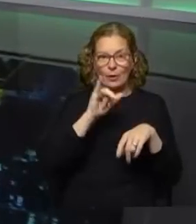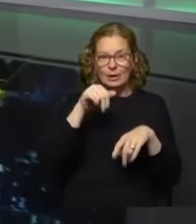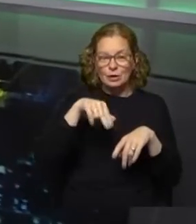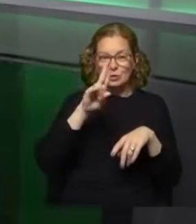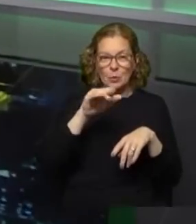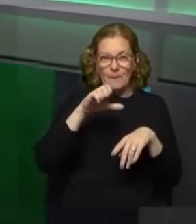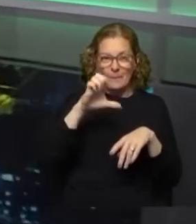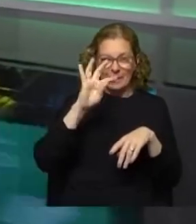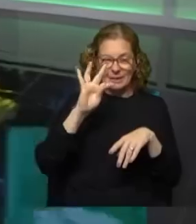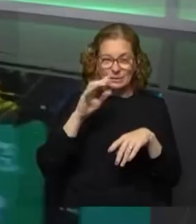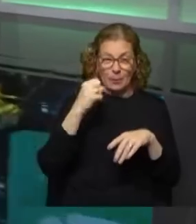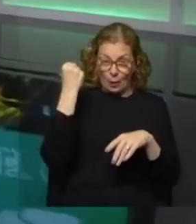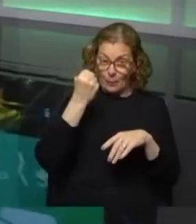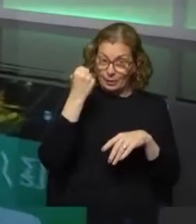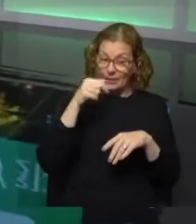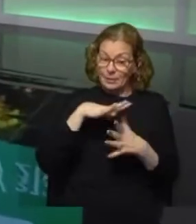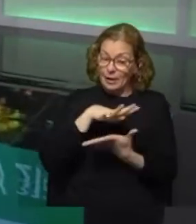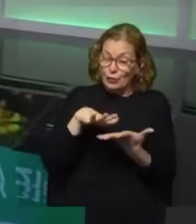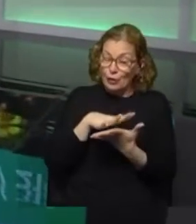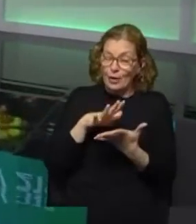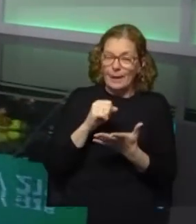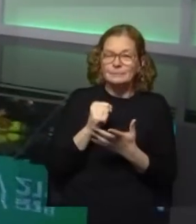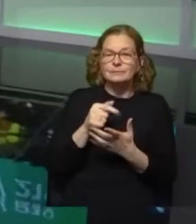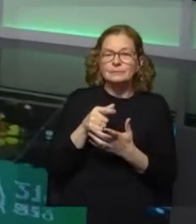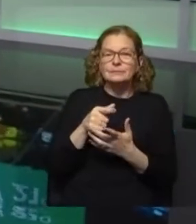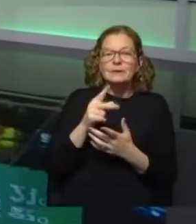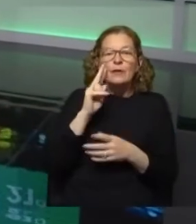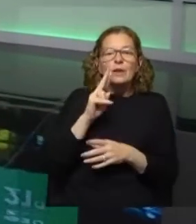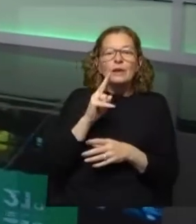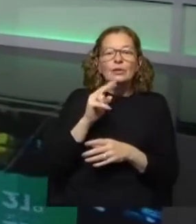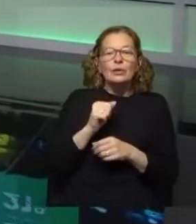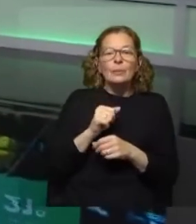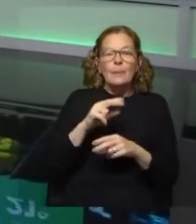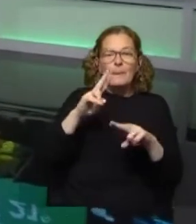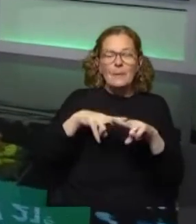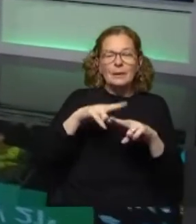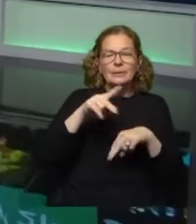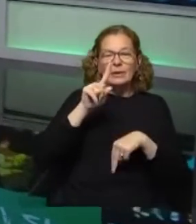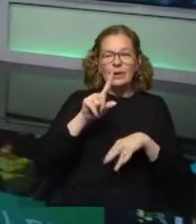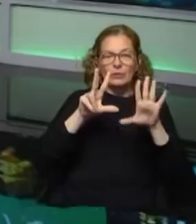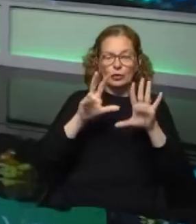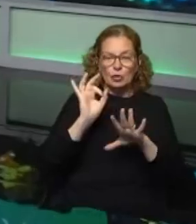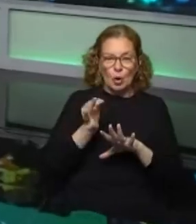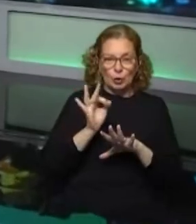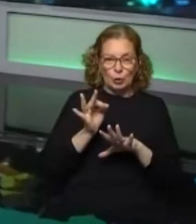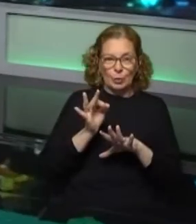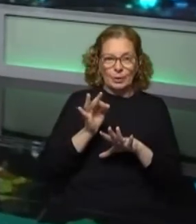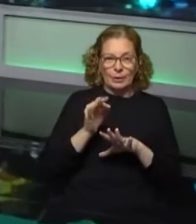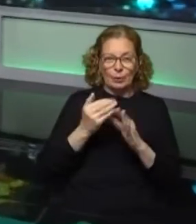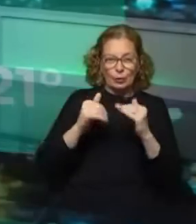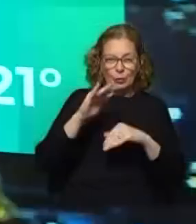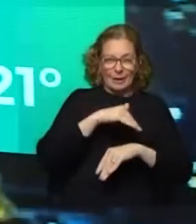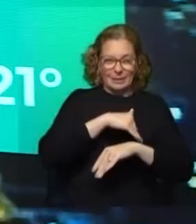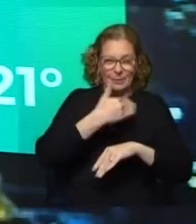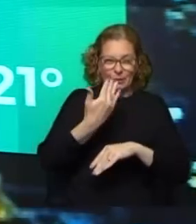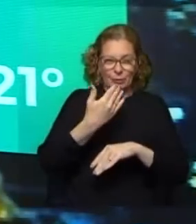importantes datos del tiempo para esta zona metropolitana que aquí estamos viendo martes 18 de octubre sube un poquito